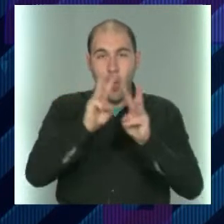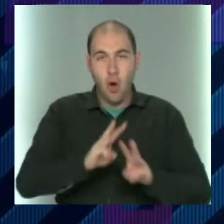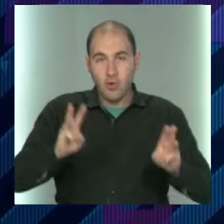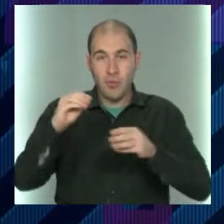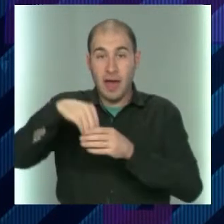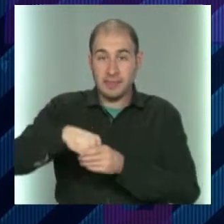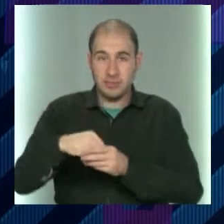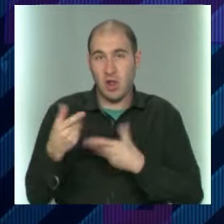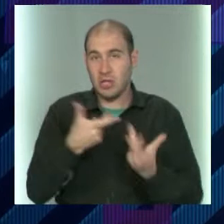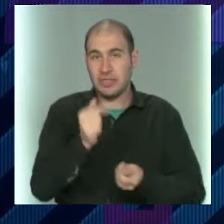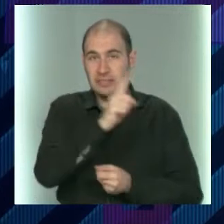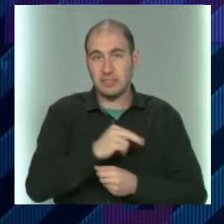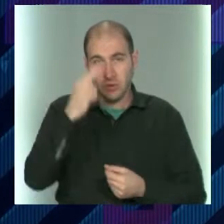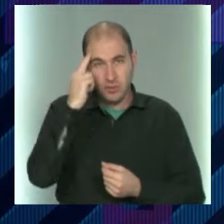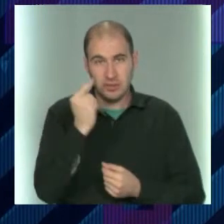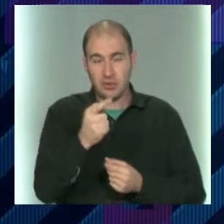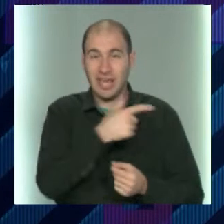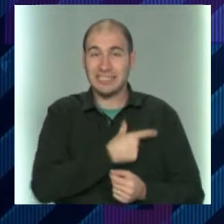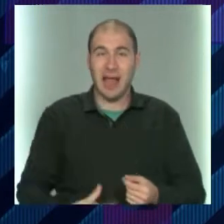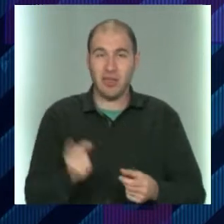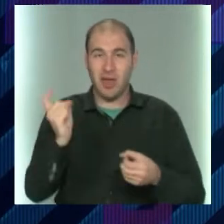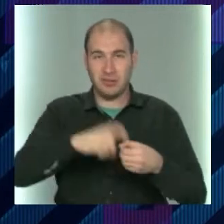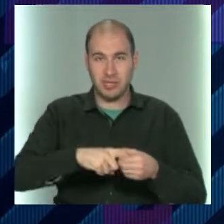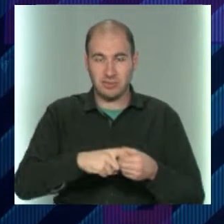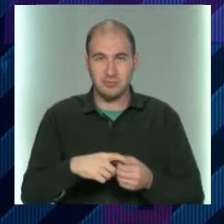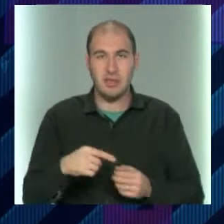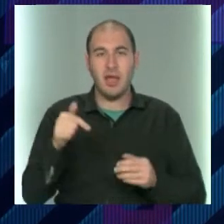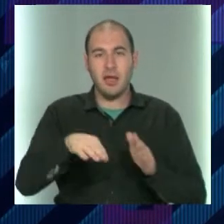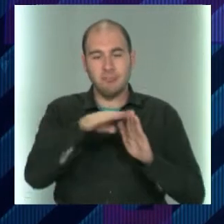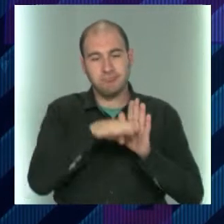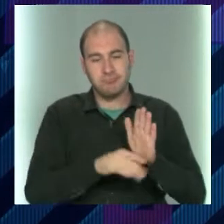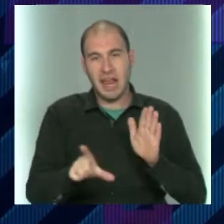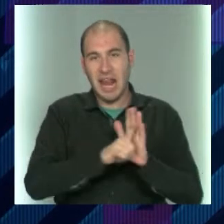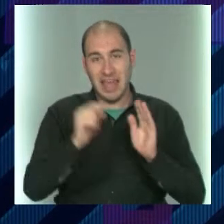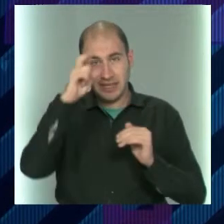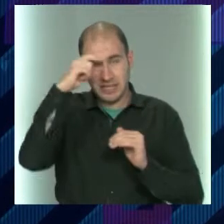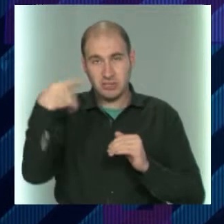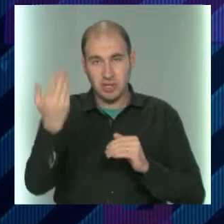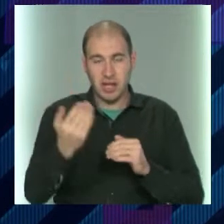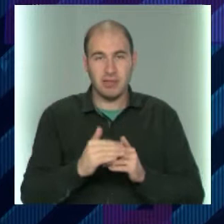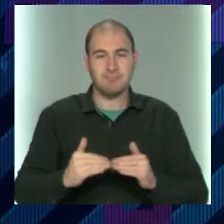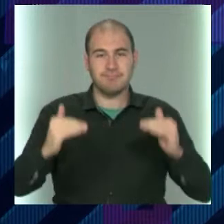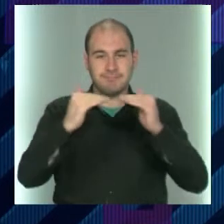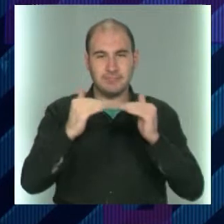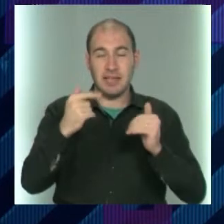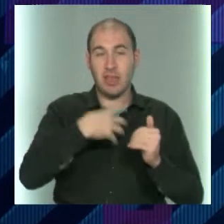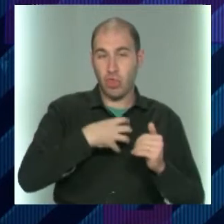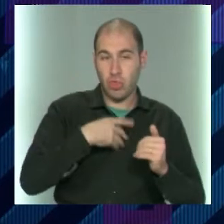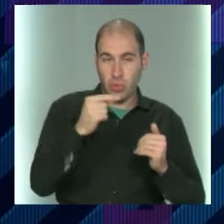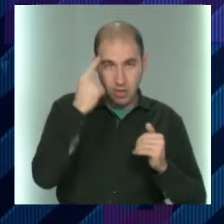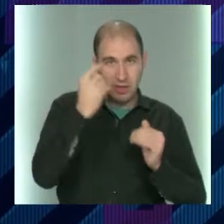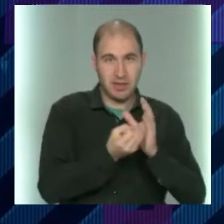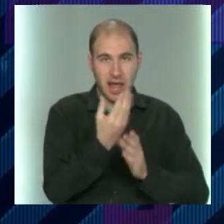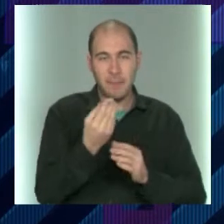que ayuda a sus 191 Estados miembros a establecer un marco jurídico internacional equilibrado de propiedad intelectual